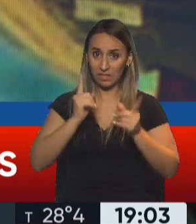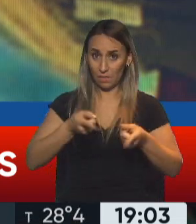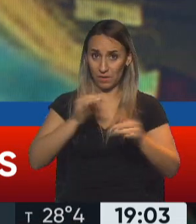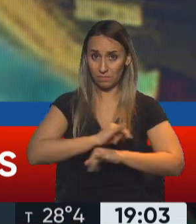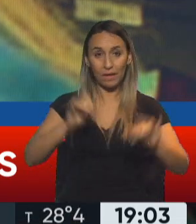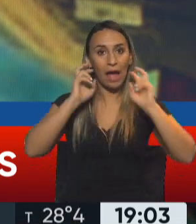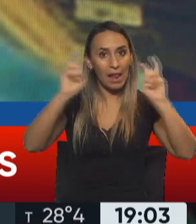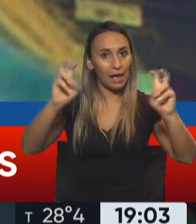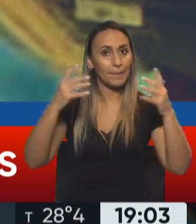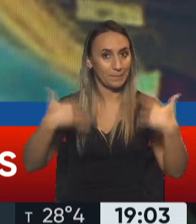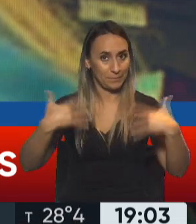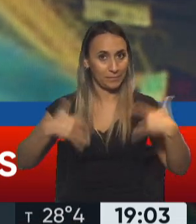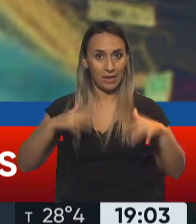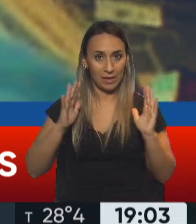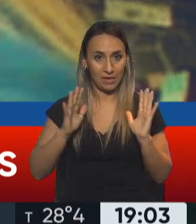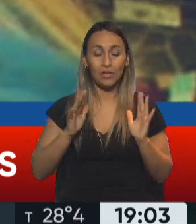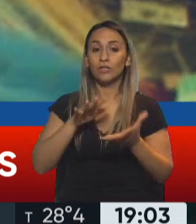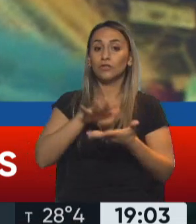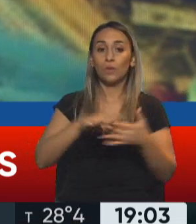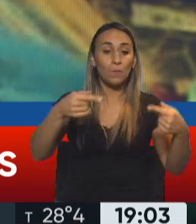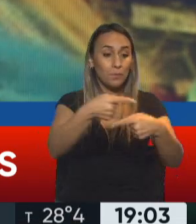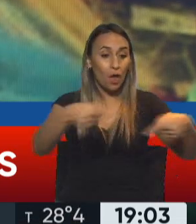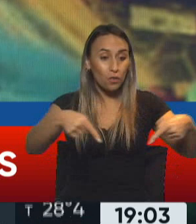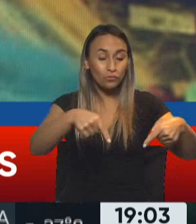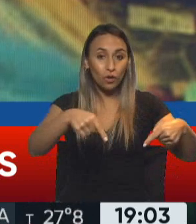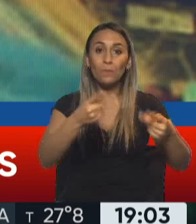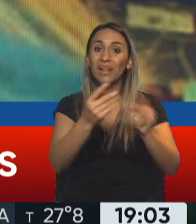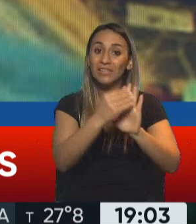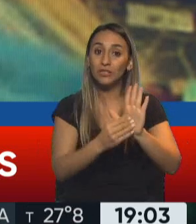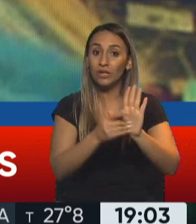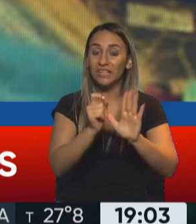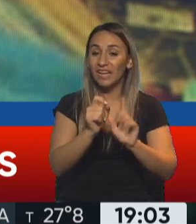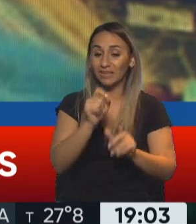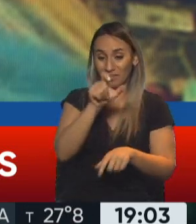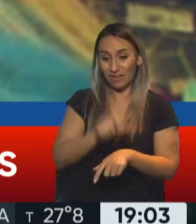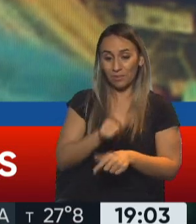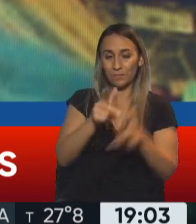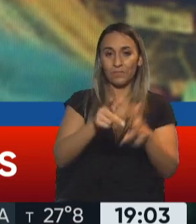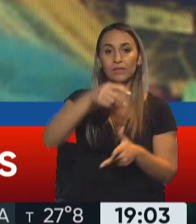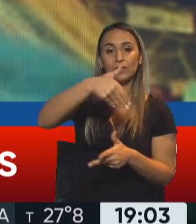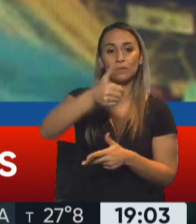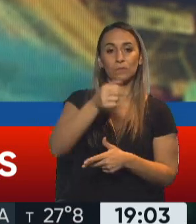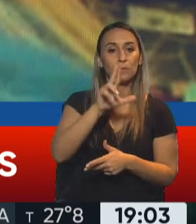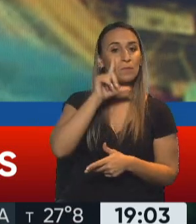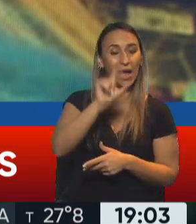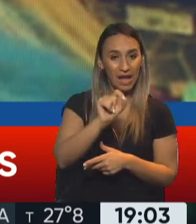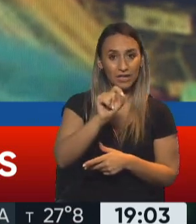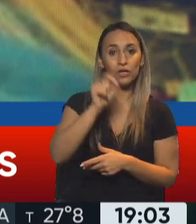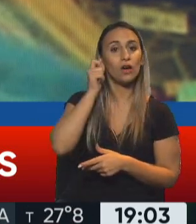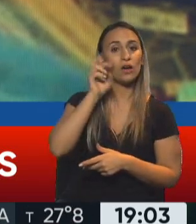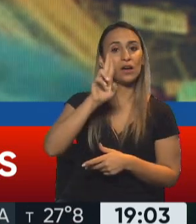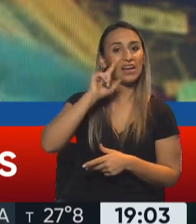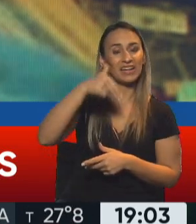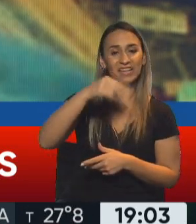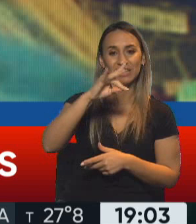de lo que podría llegar a suceder respecto del abastecimiento de estos productos congelados es Mario Grindman, ¿sí?, el titular de la Cámara Argentina de Comercio y Servicios, que